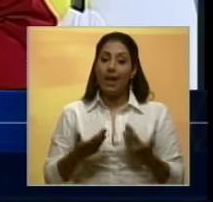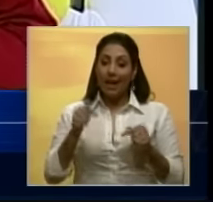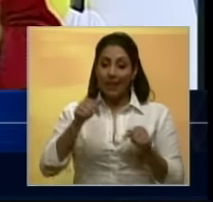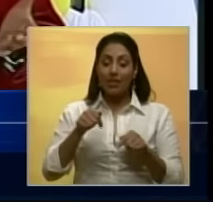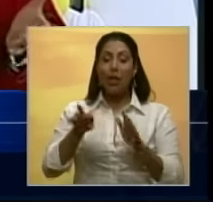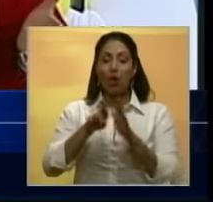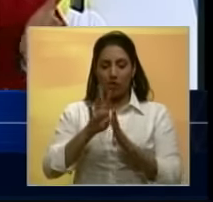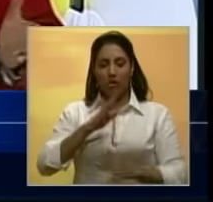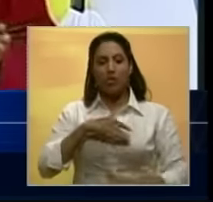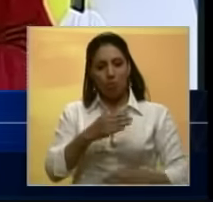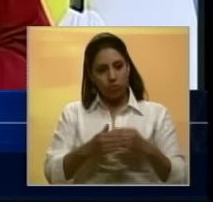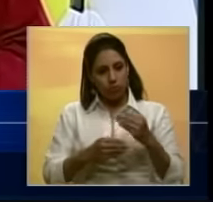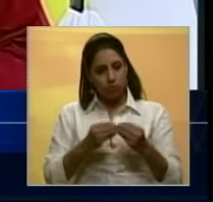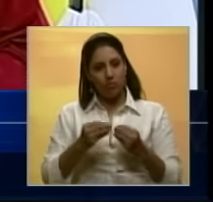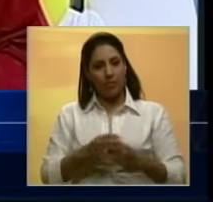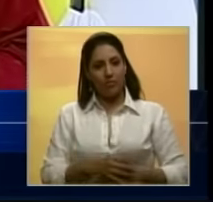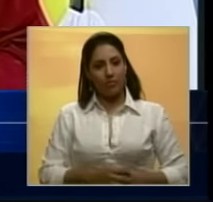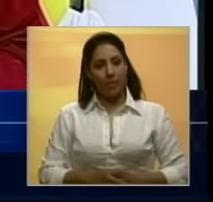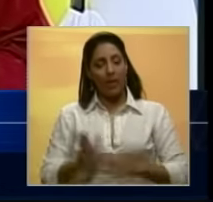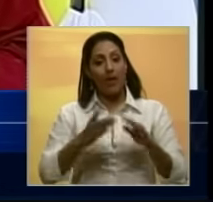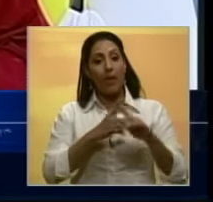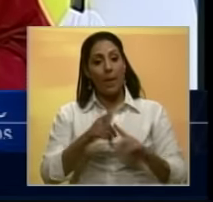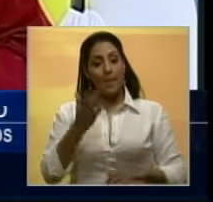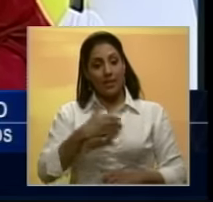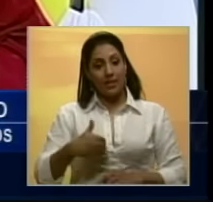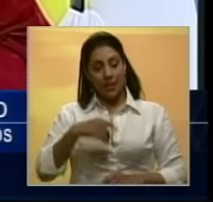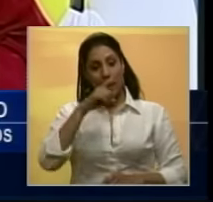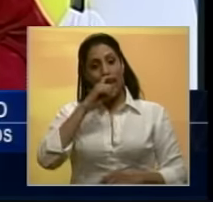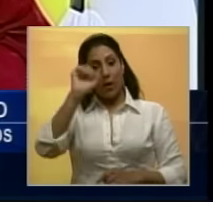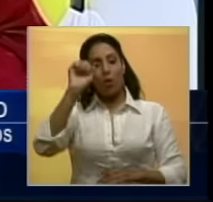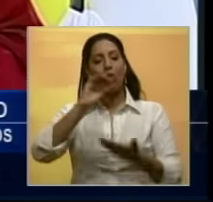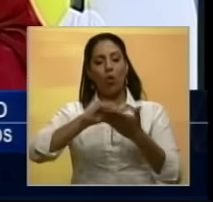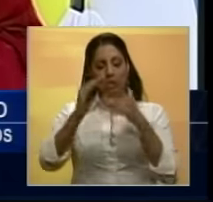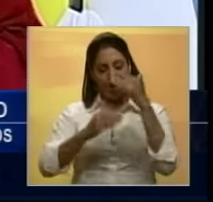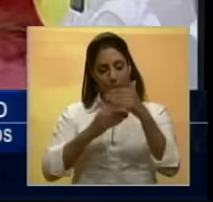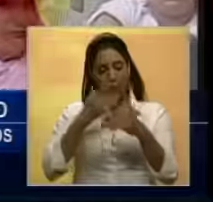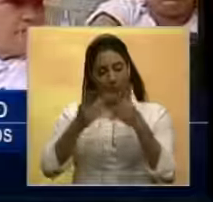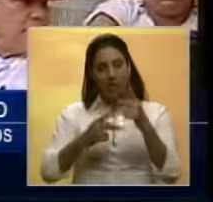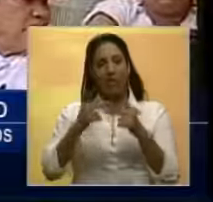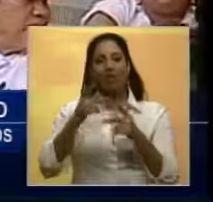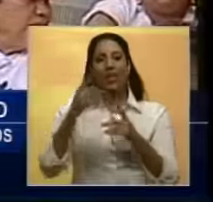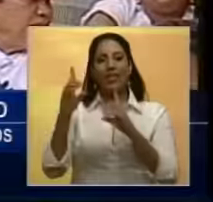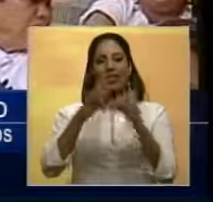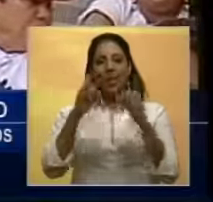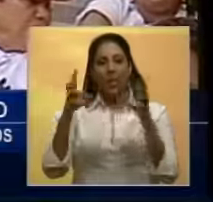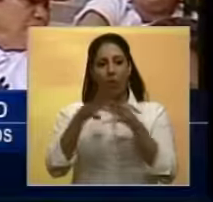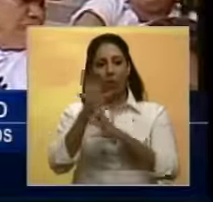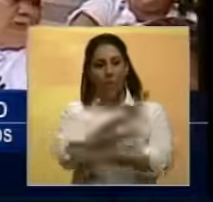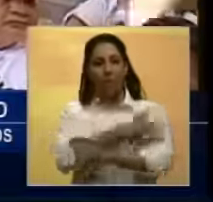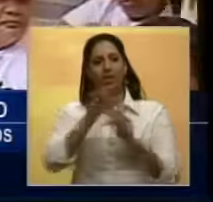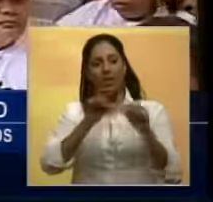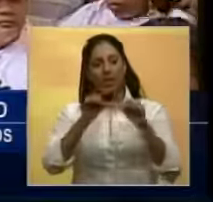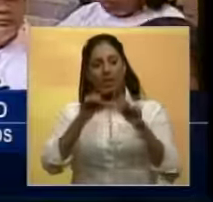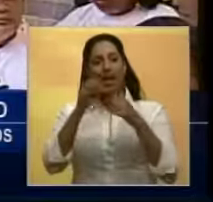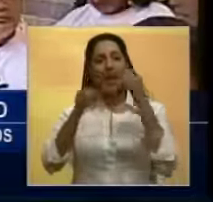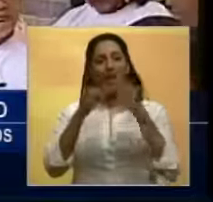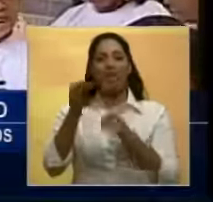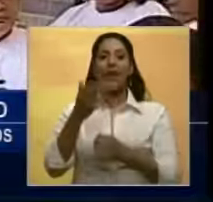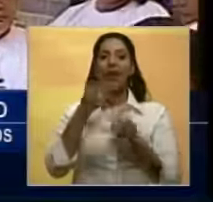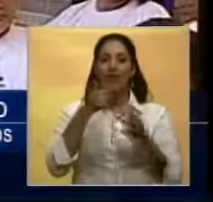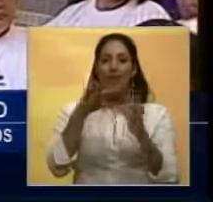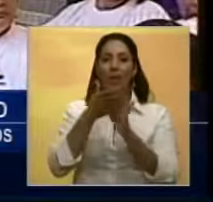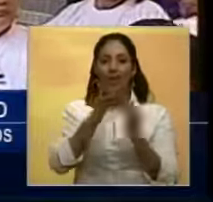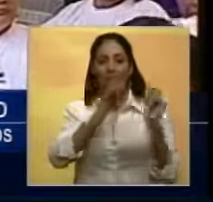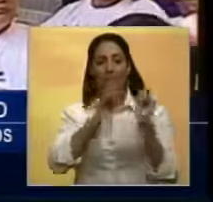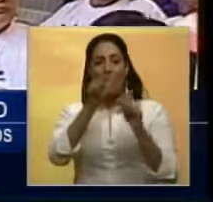esta vez sí se pueda. El jefe de Estado ratificó que el proceso de diálogo con la oposición continúa e indicó que el documento